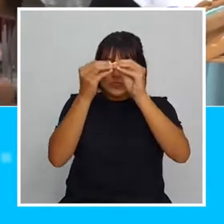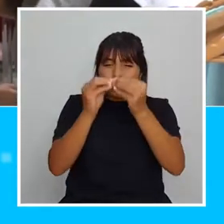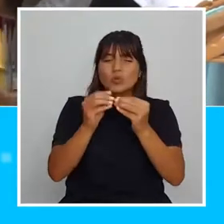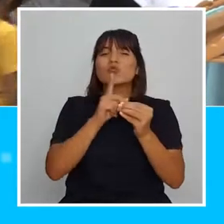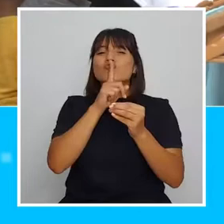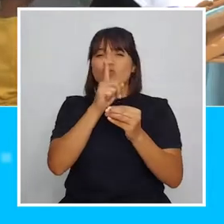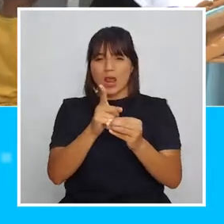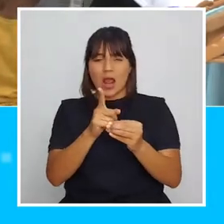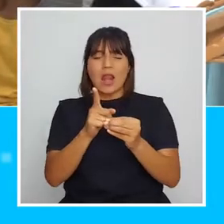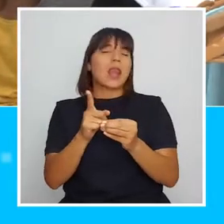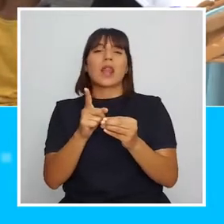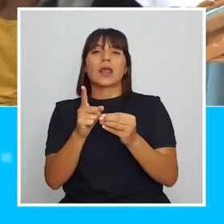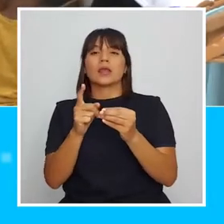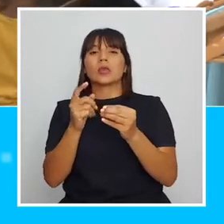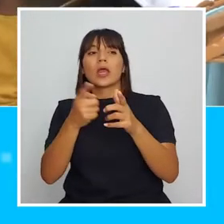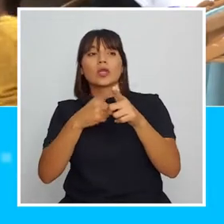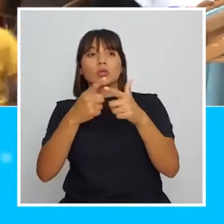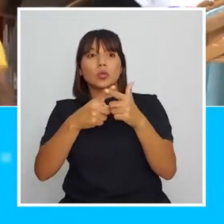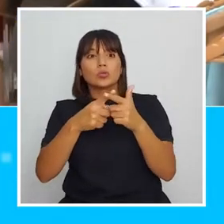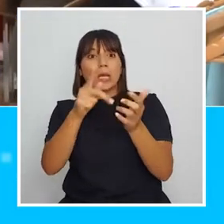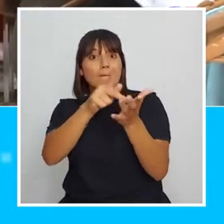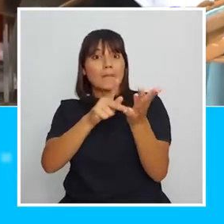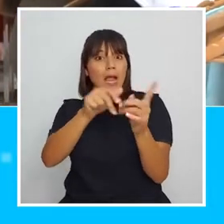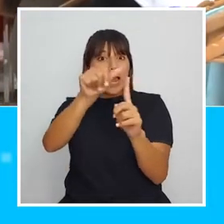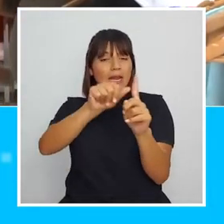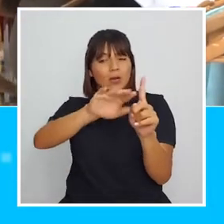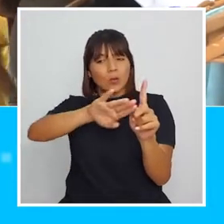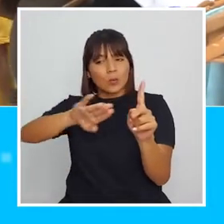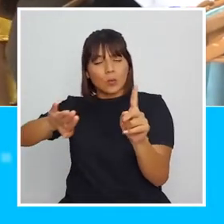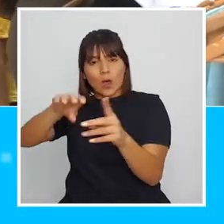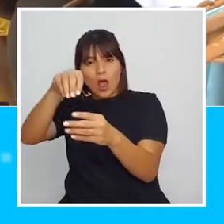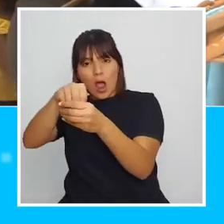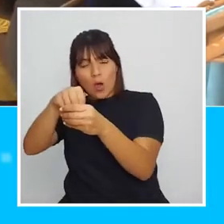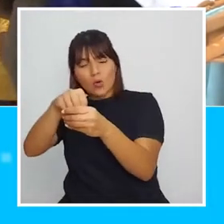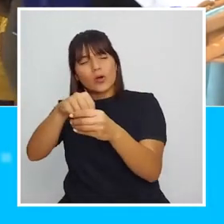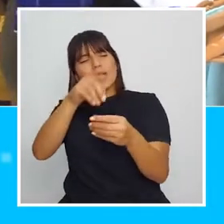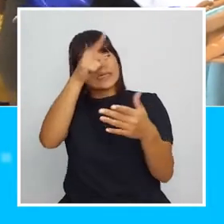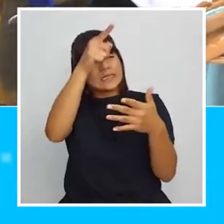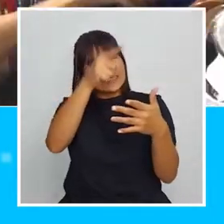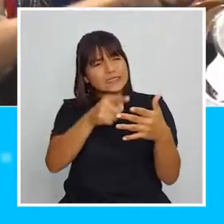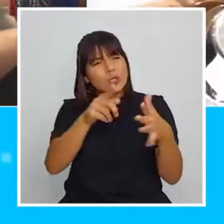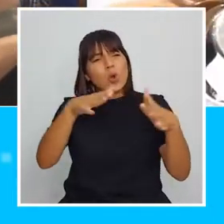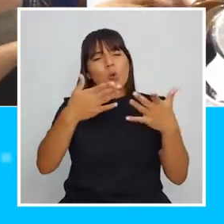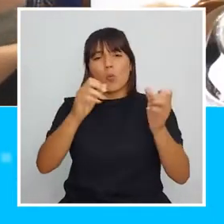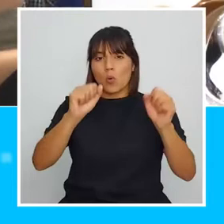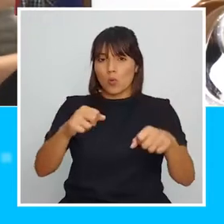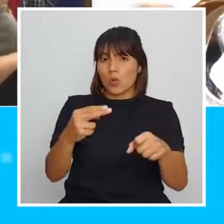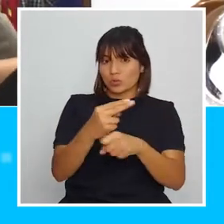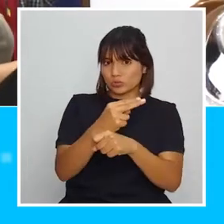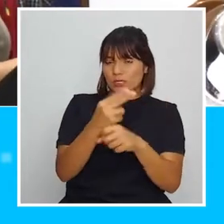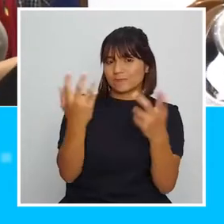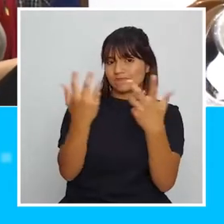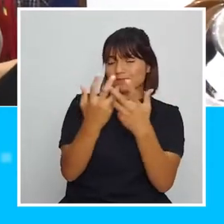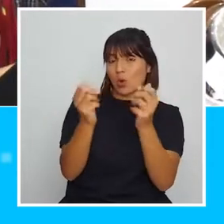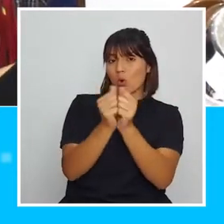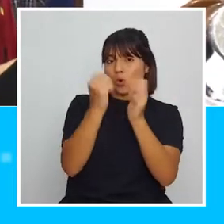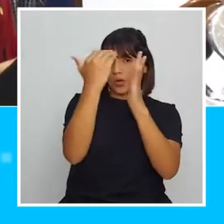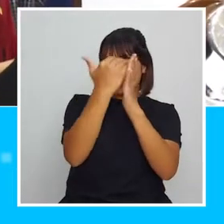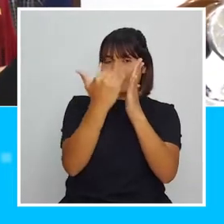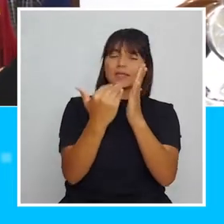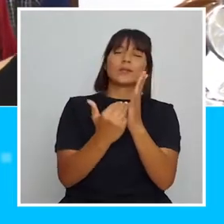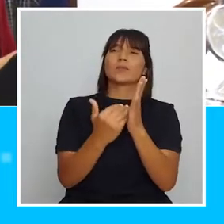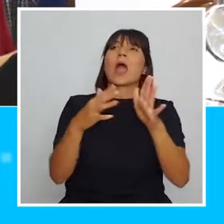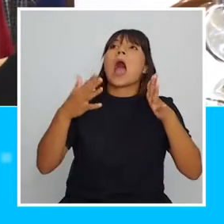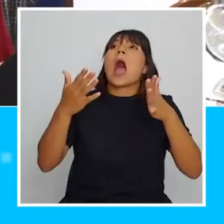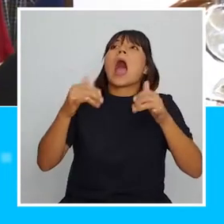algo, y a partir de lo que queda, entonces ahí sí, y conforme la lista, ahí sí valorar qué se puede hacer. Ahora, ¿qué le decimos